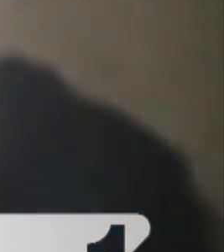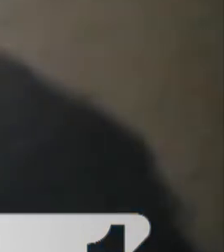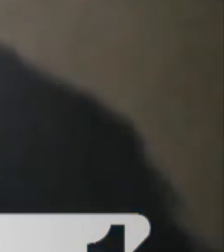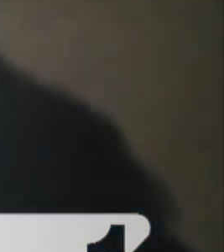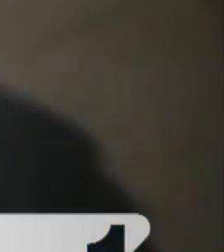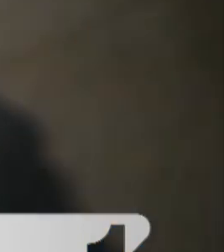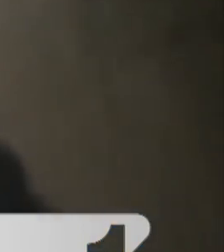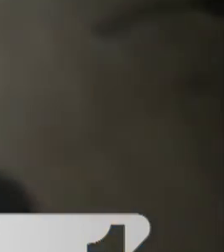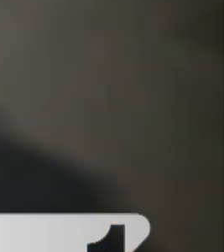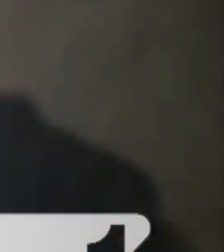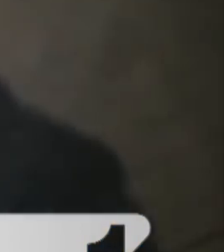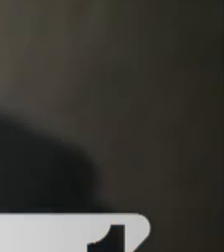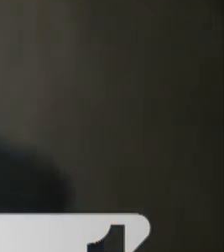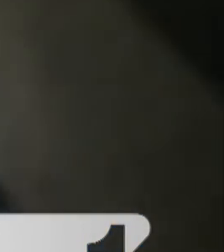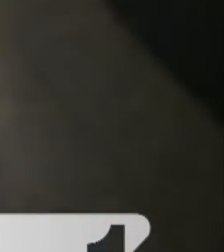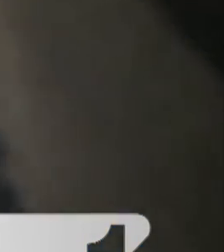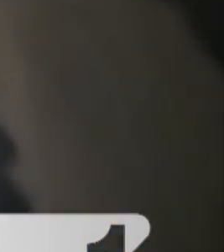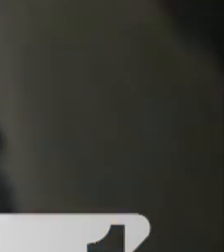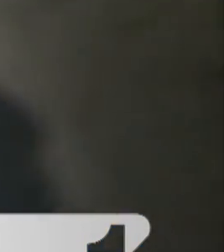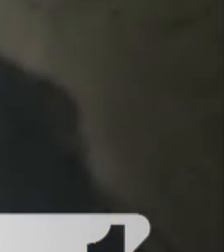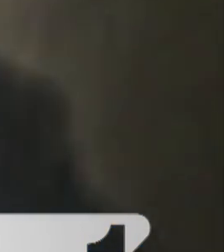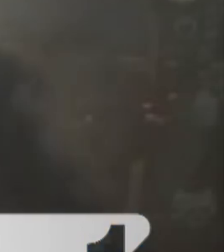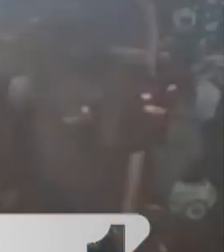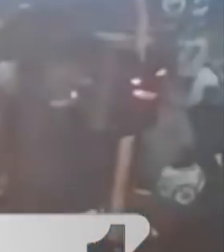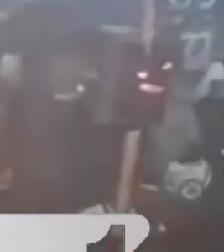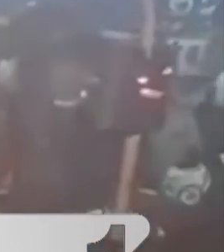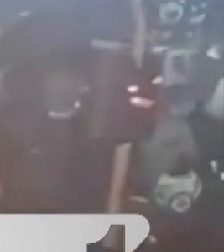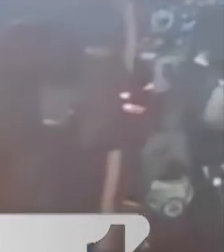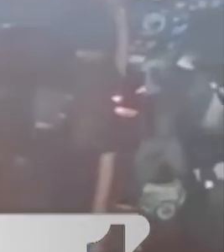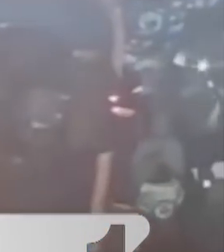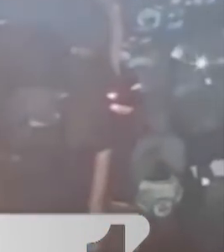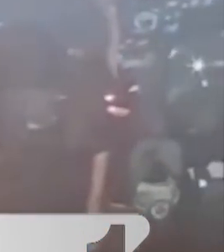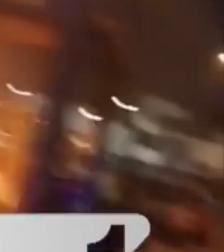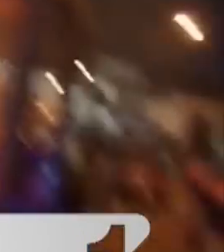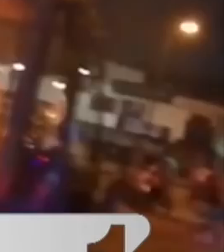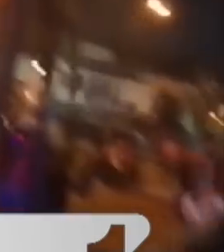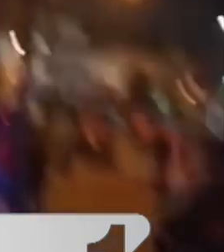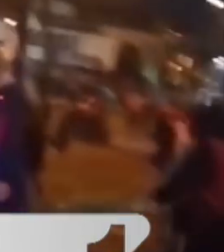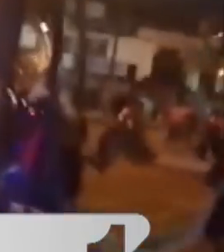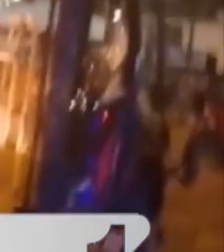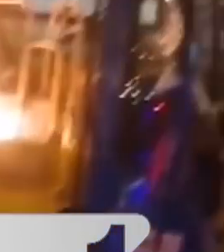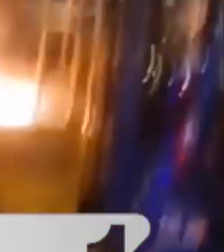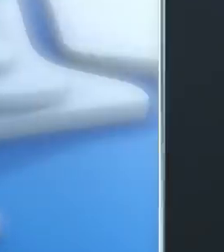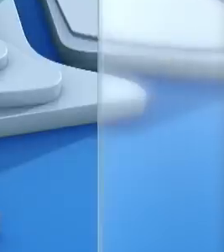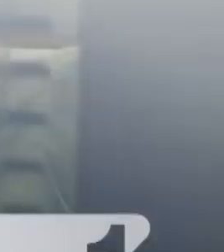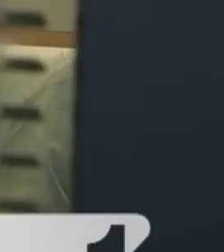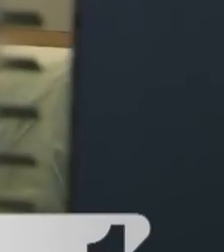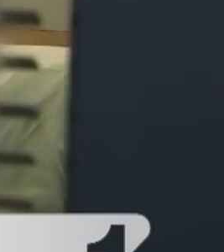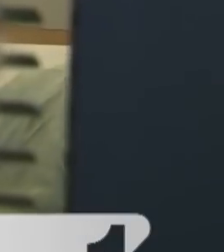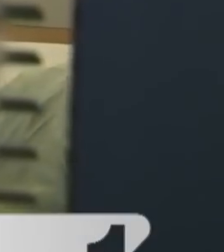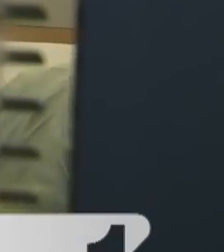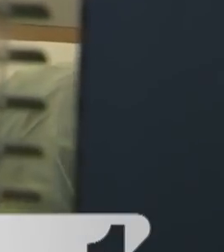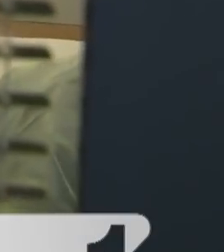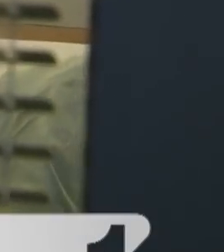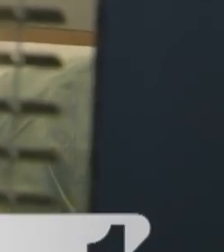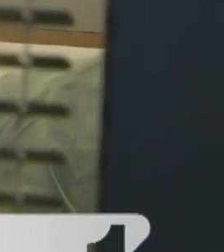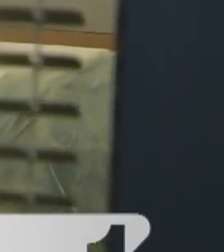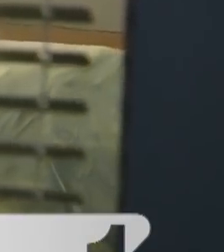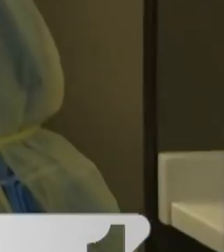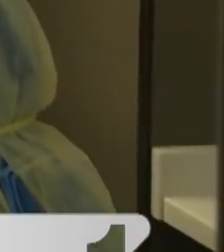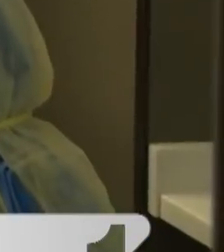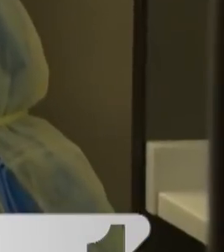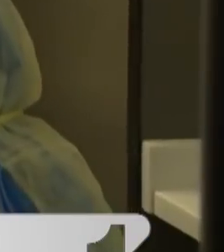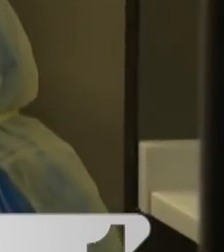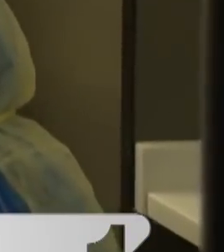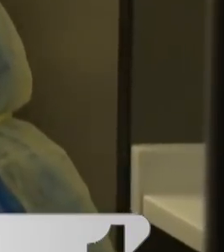de 18 mil millones de pesos. 53 estaciones están sin operar. ¿Cómo está el panorama UCI